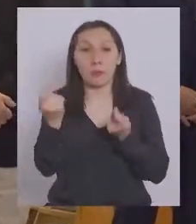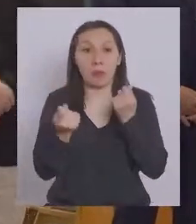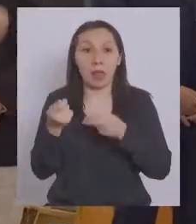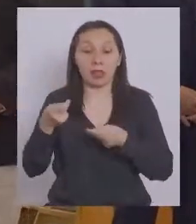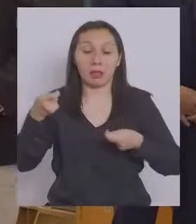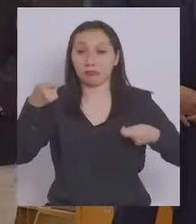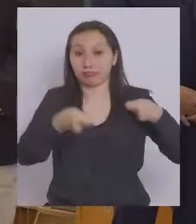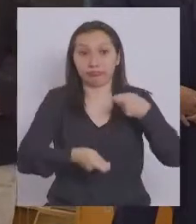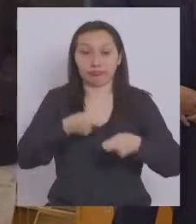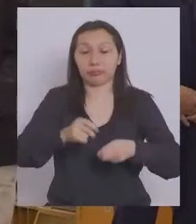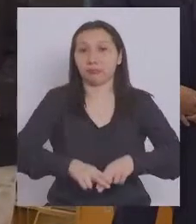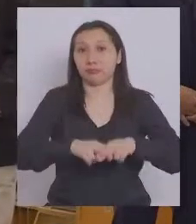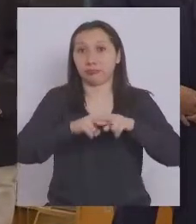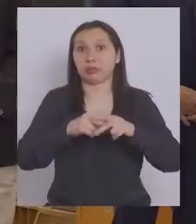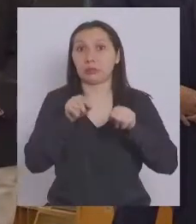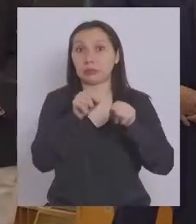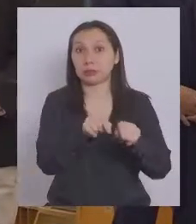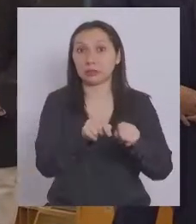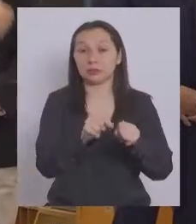inversión, sino porque estamos